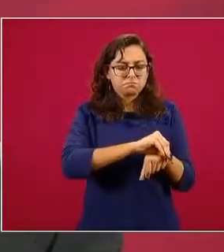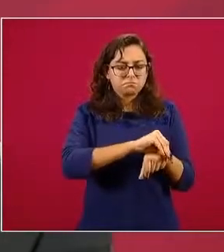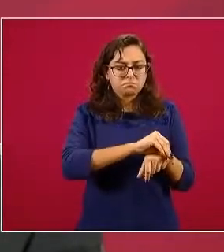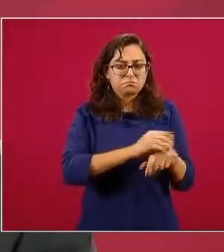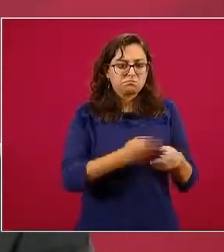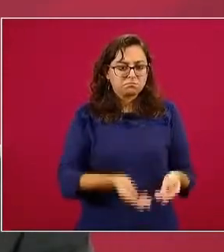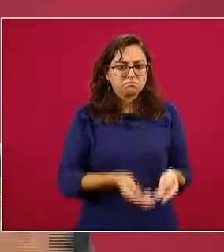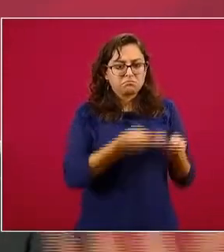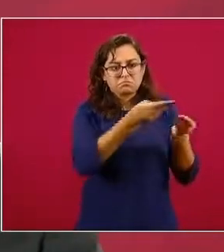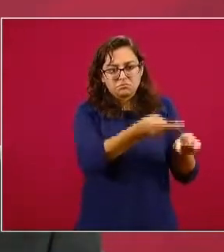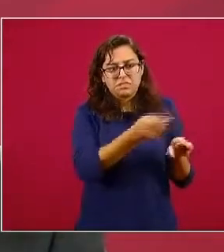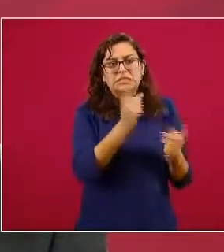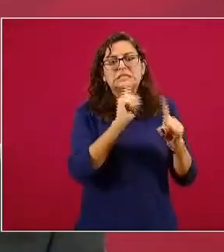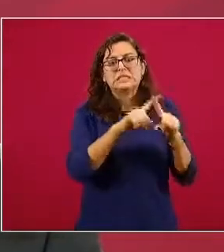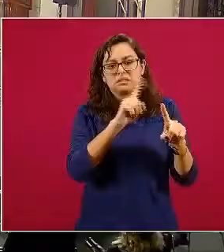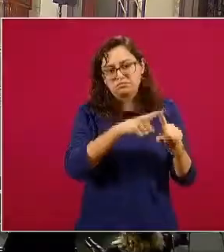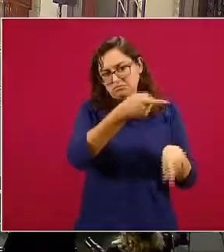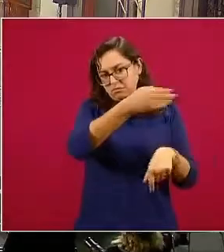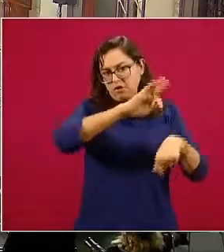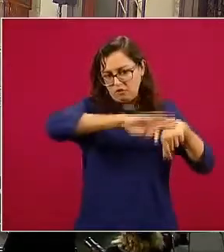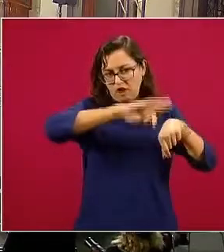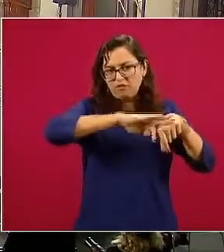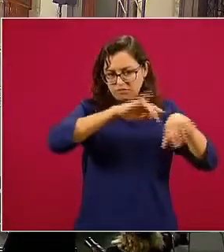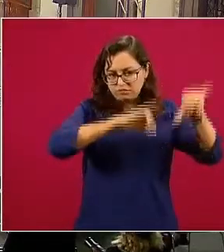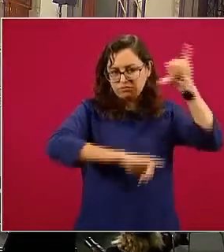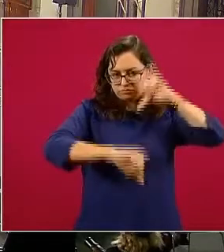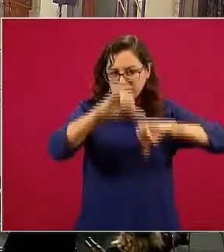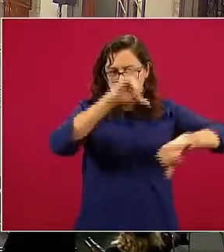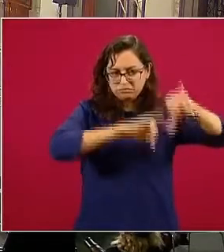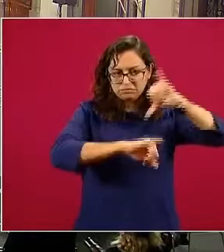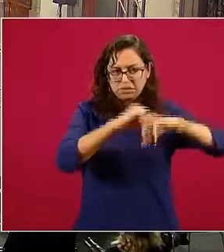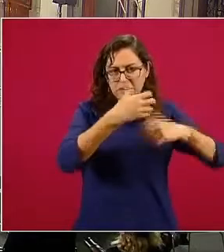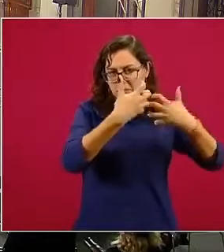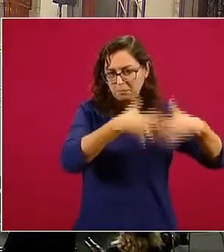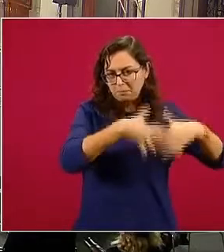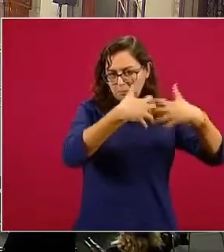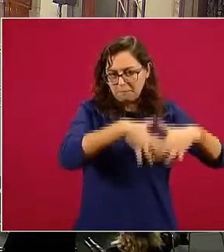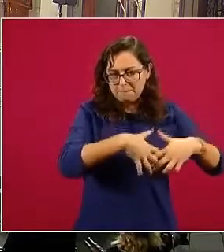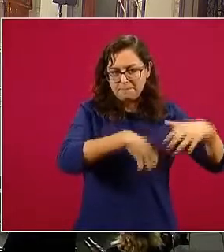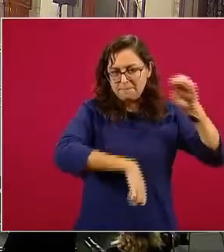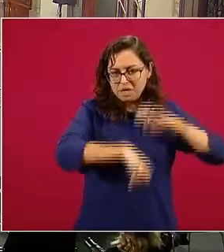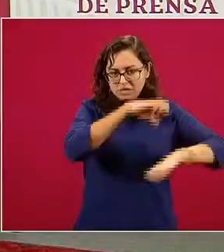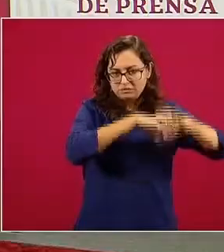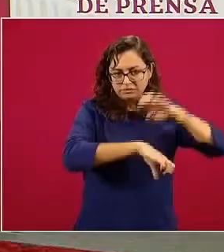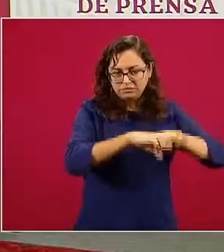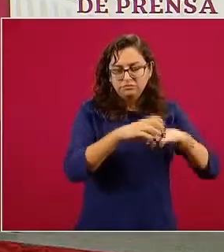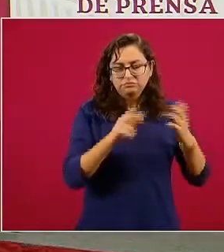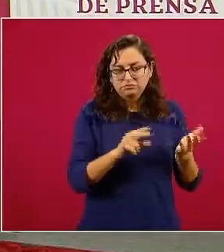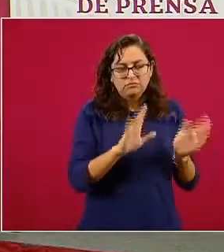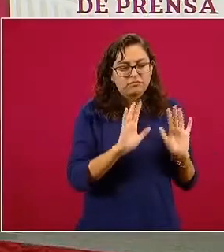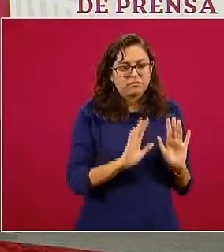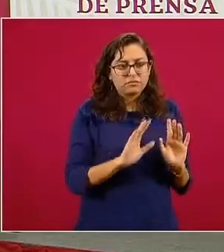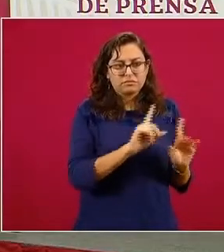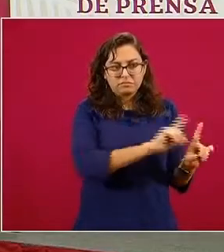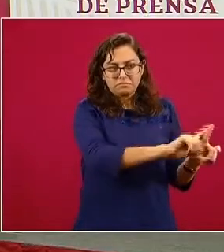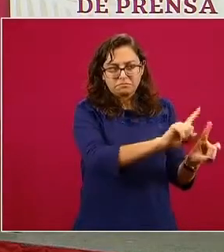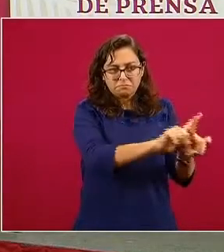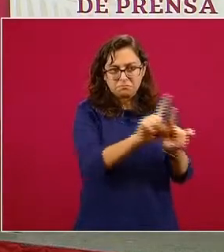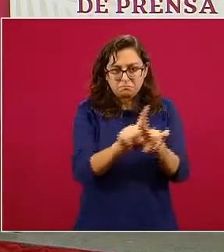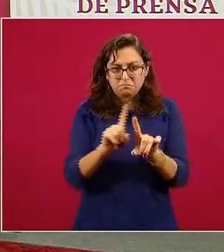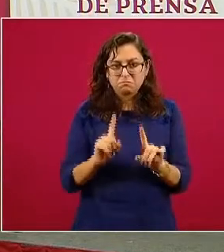solicitante, habitualmente es el fabricante. Puede haber otras firmas intermediarias que sean las